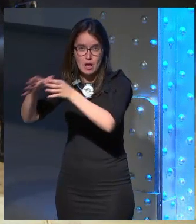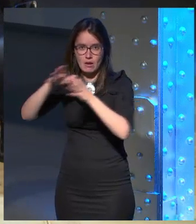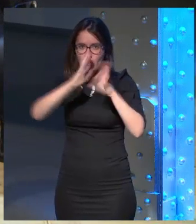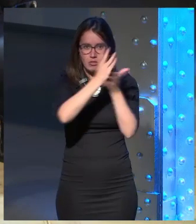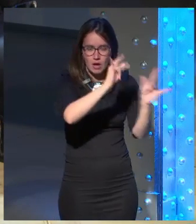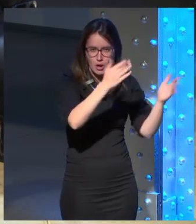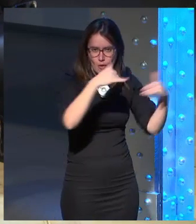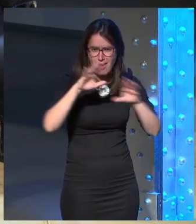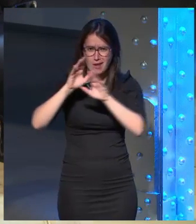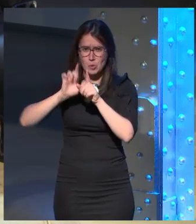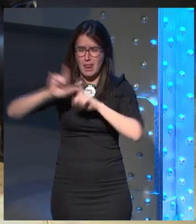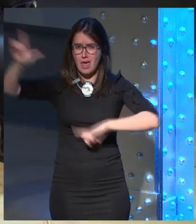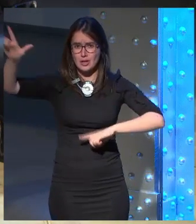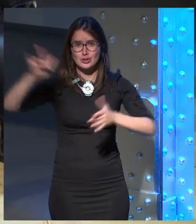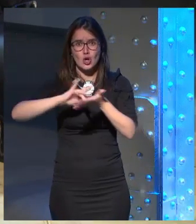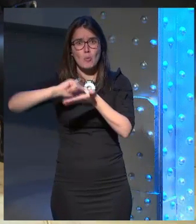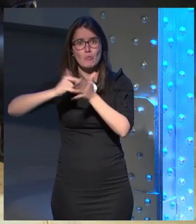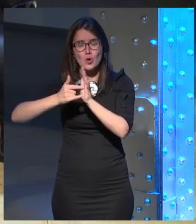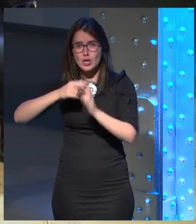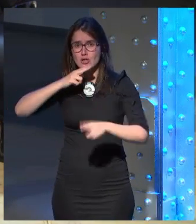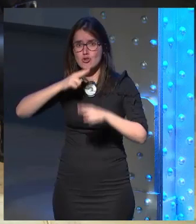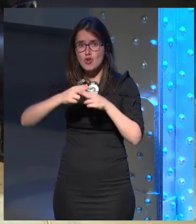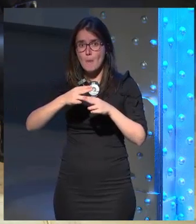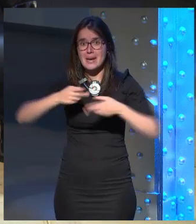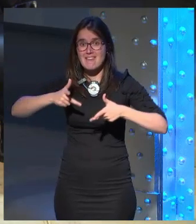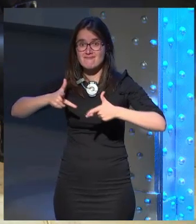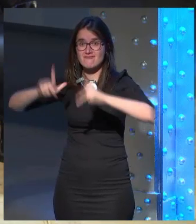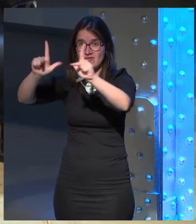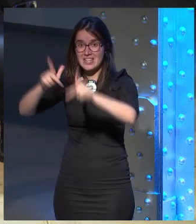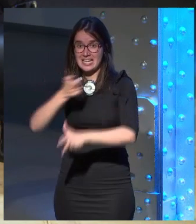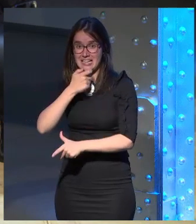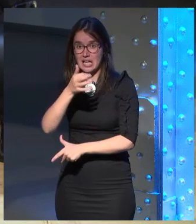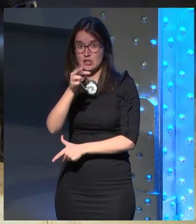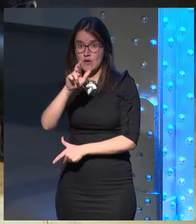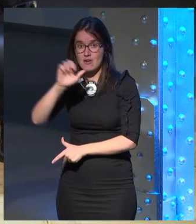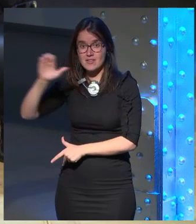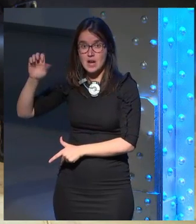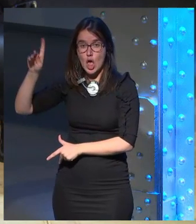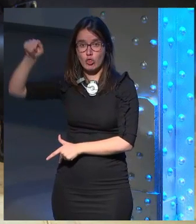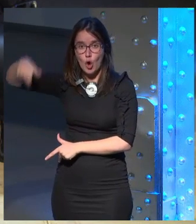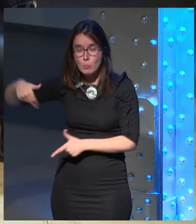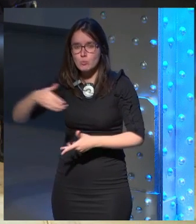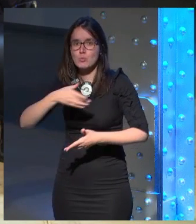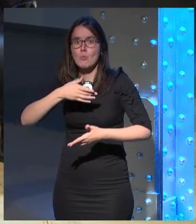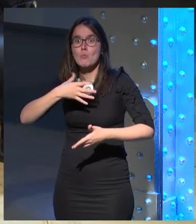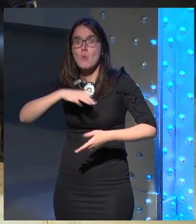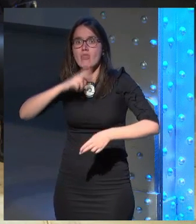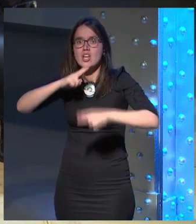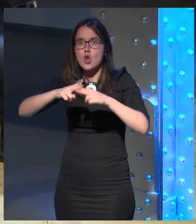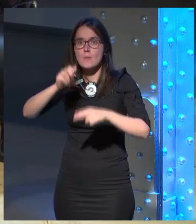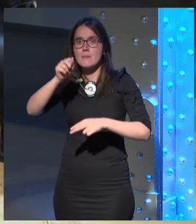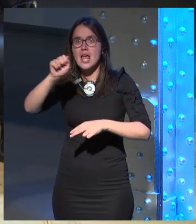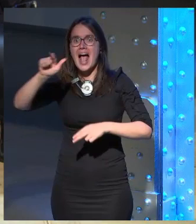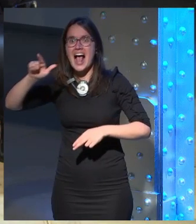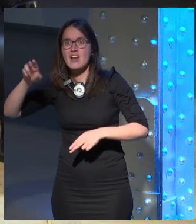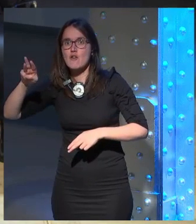momento determinado pues tuvo un proyecto que se llamaba Freedom o que podía haberse llamado Alpha. En el fondo,